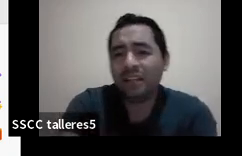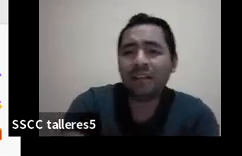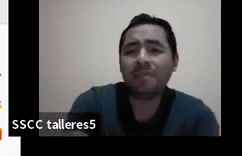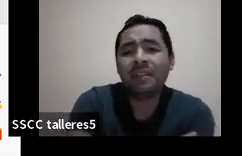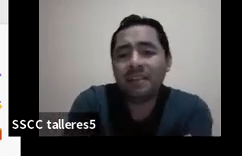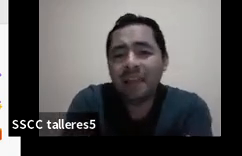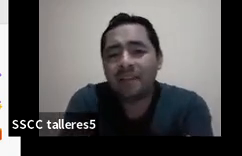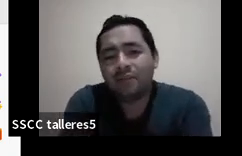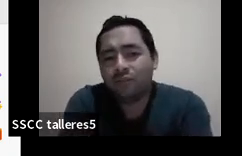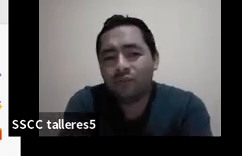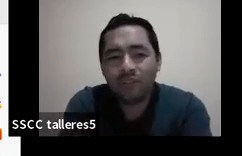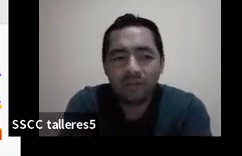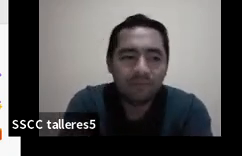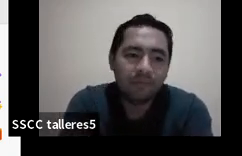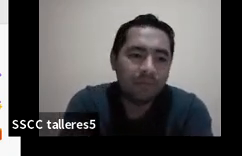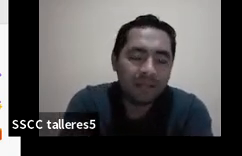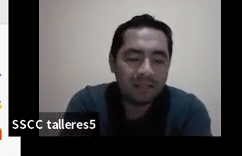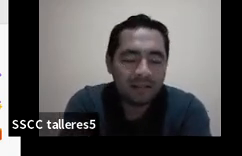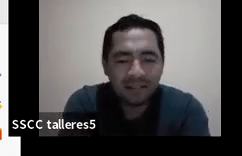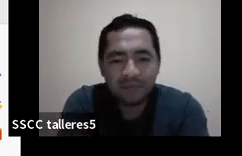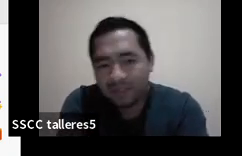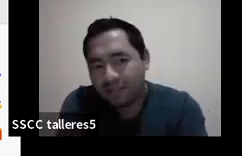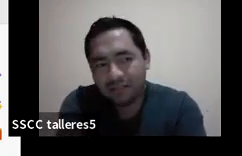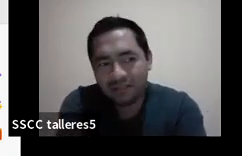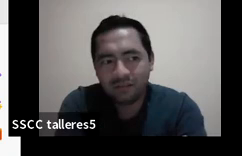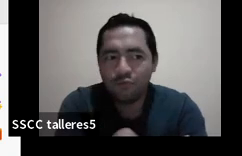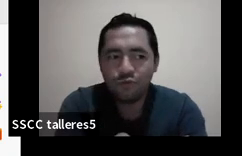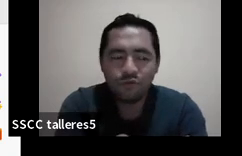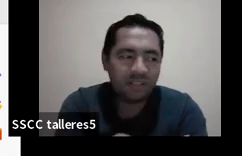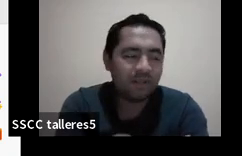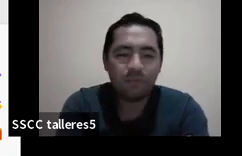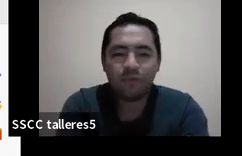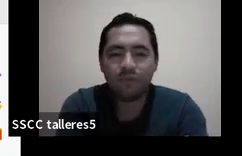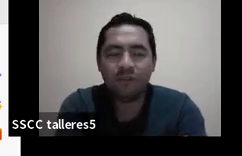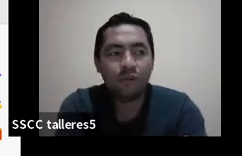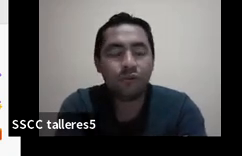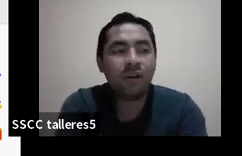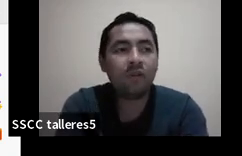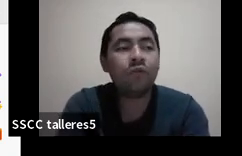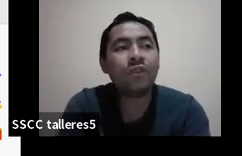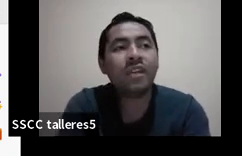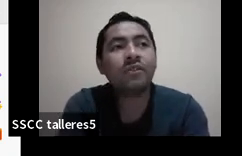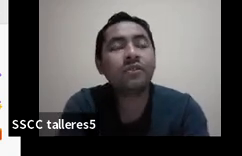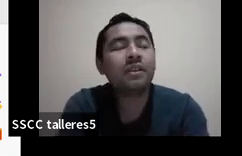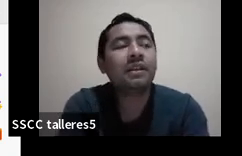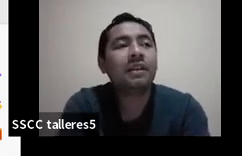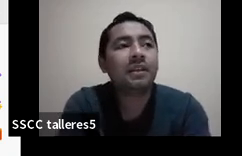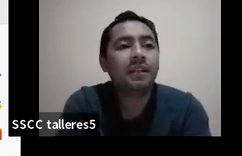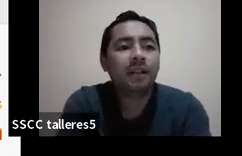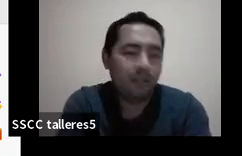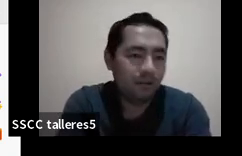voy a ser intérprete de señas, ¿no? O sea, para ser intérprete necesita mucho más tiempo, incluso algunos